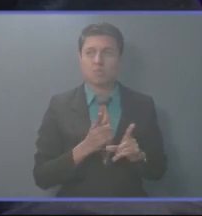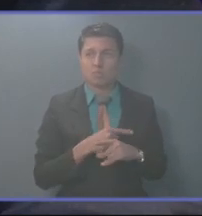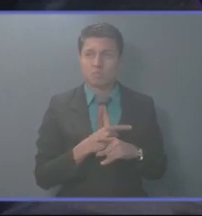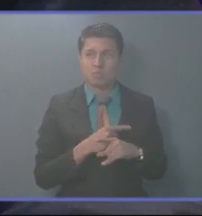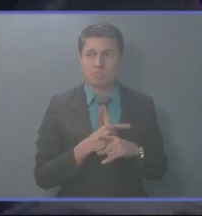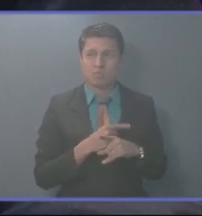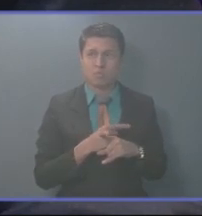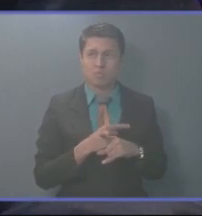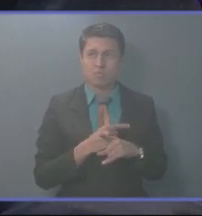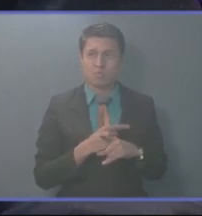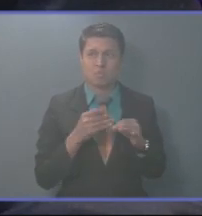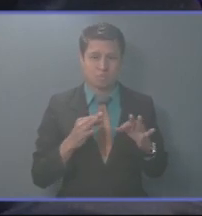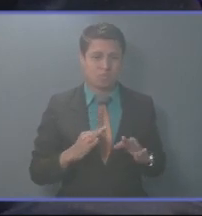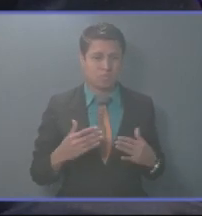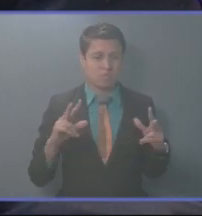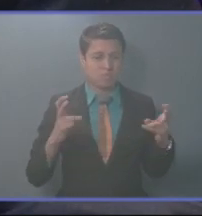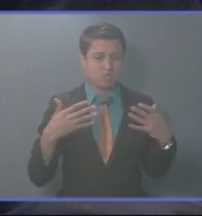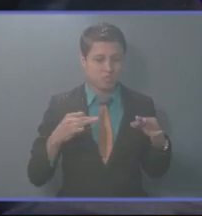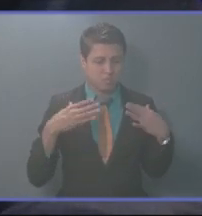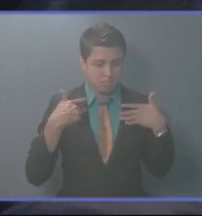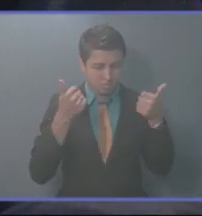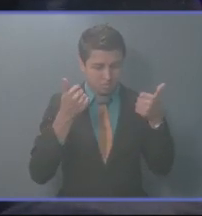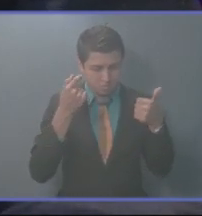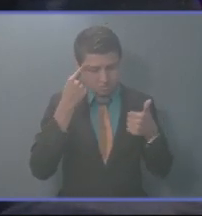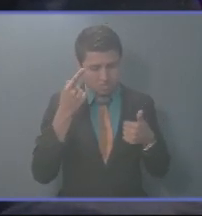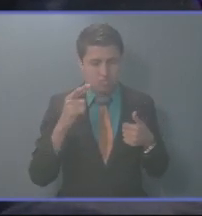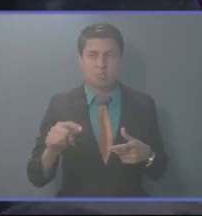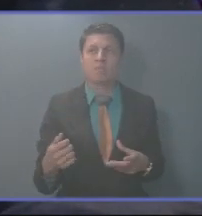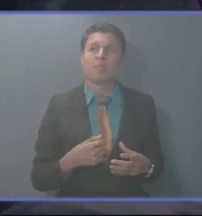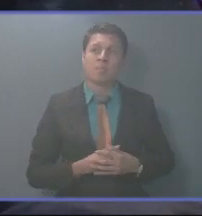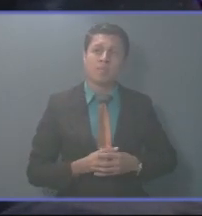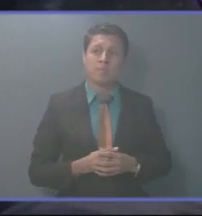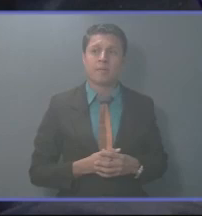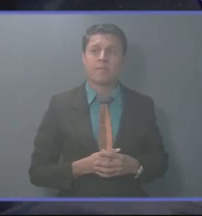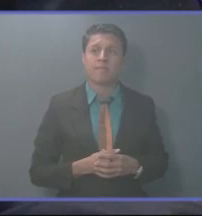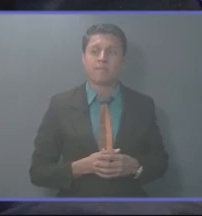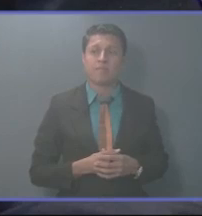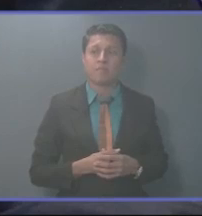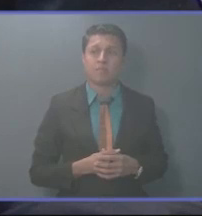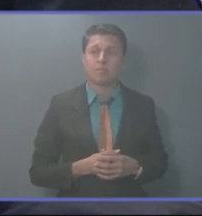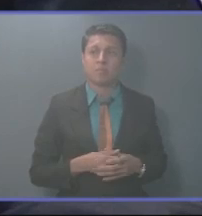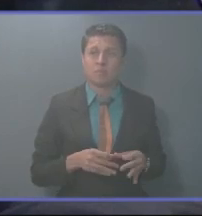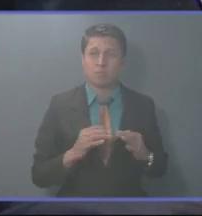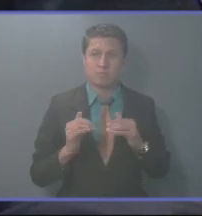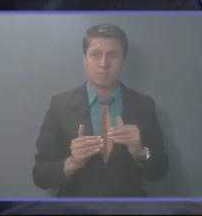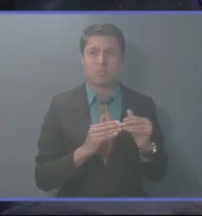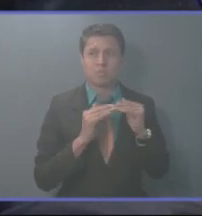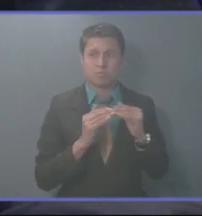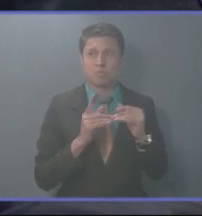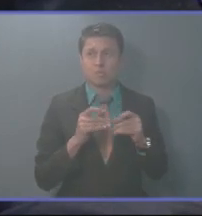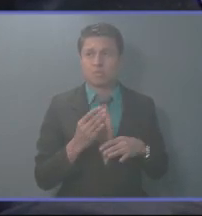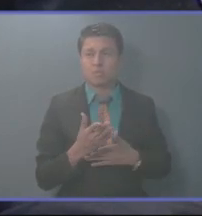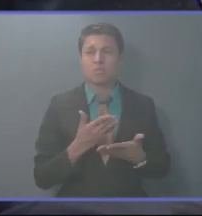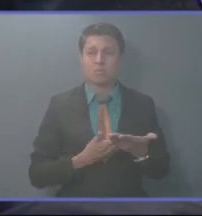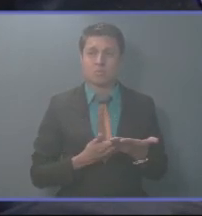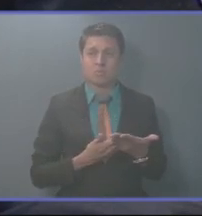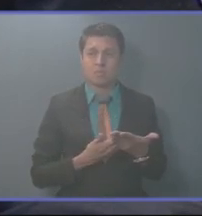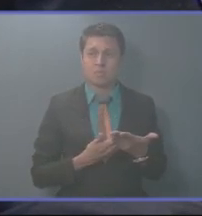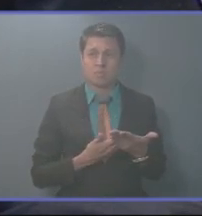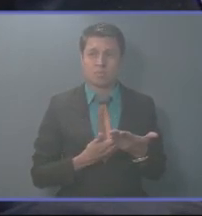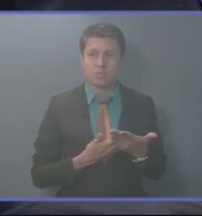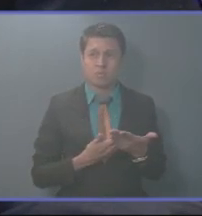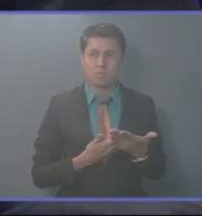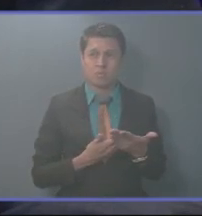dignidad física o salud mental. Un solo acto puede constituir un crimen de lesa humanidad si ha sido cometido como parte de un